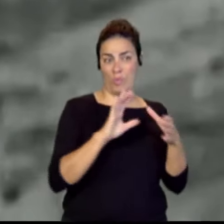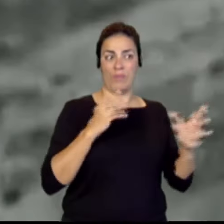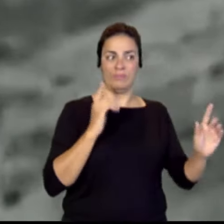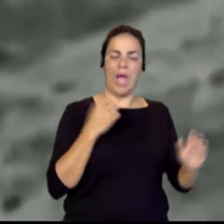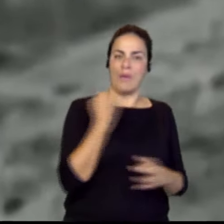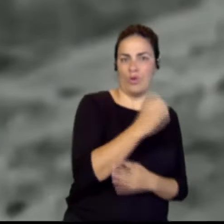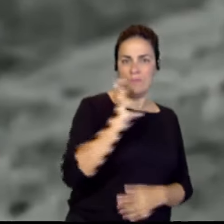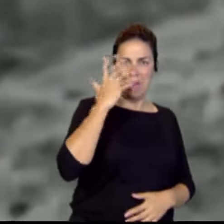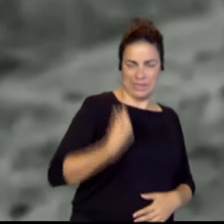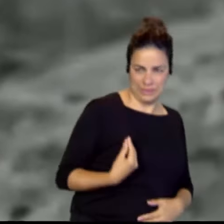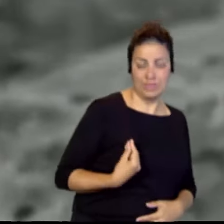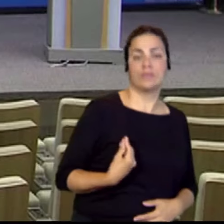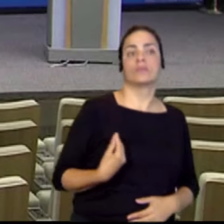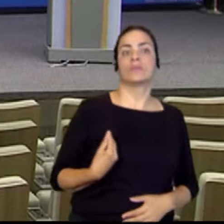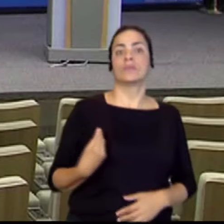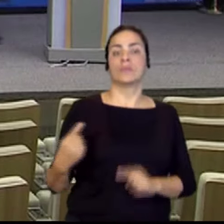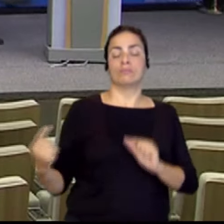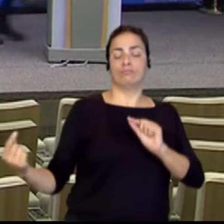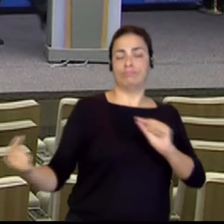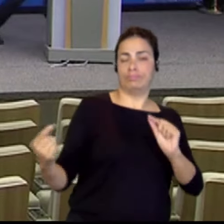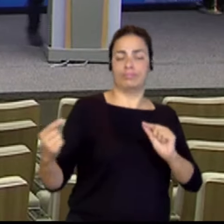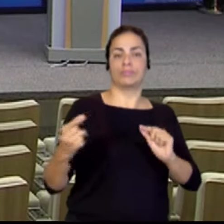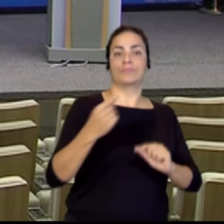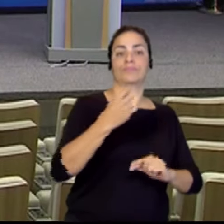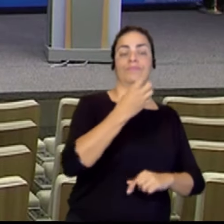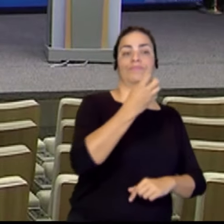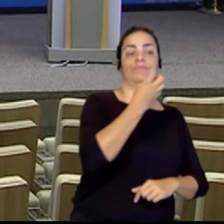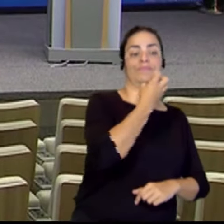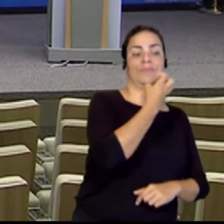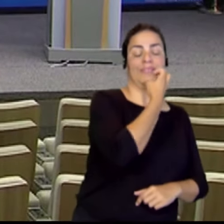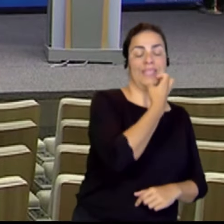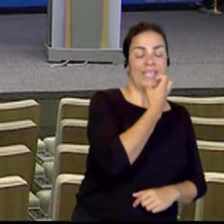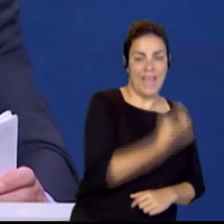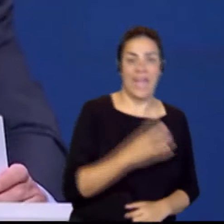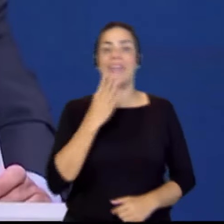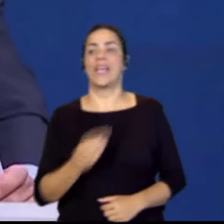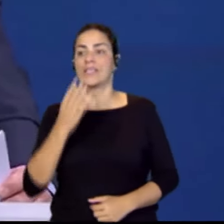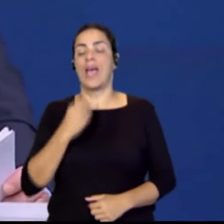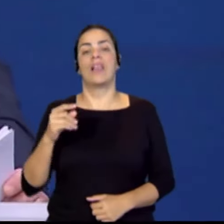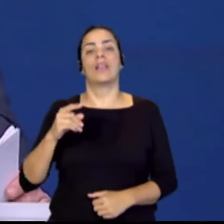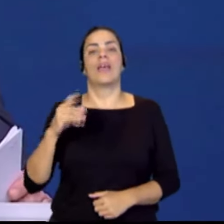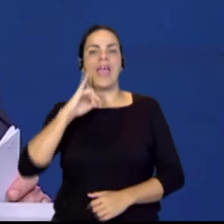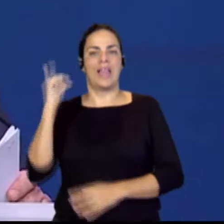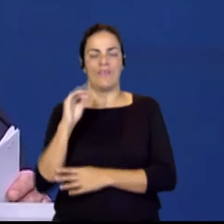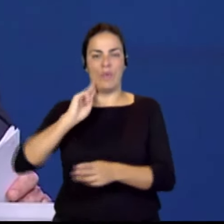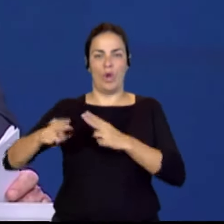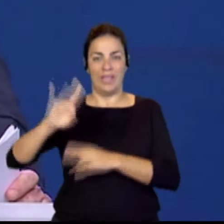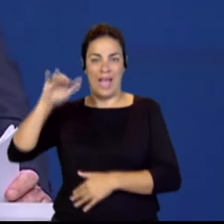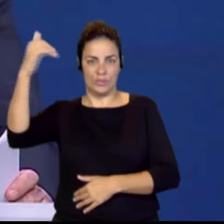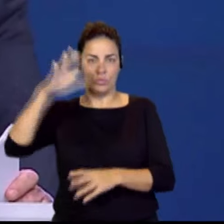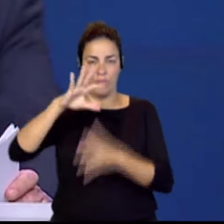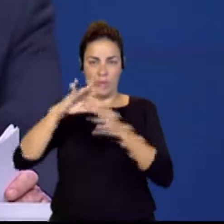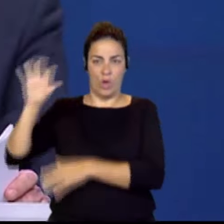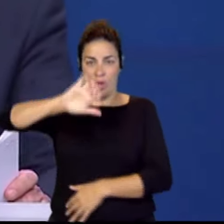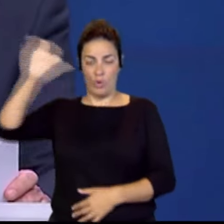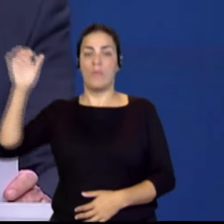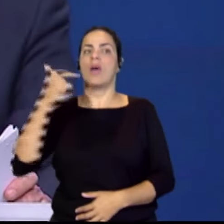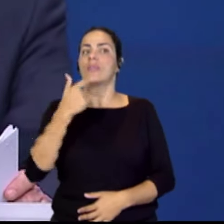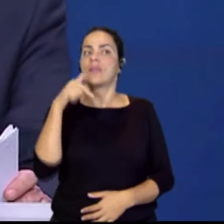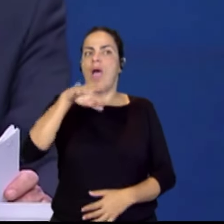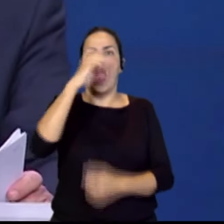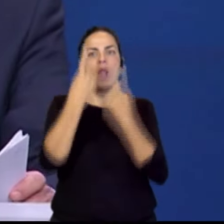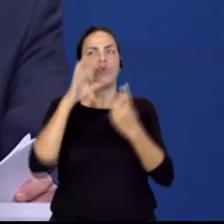relación a la tensión entre Irán e Israel el jefe de la política exterior de la Unión Europea jusp borrel afirmó Este martes que algunos países de la